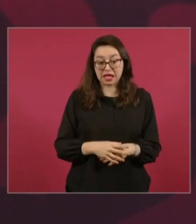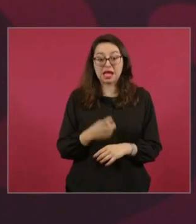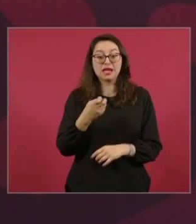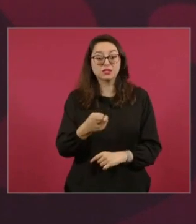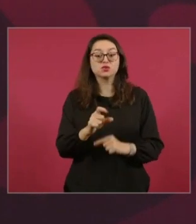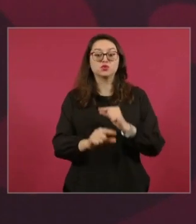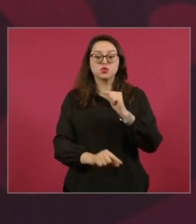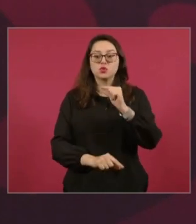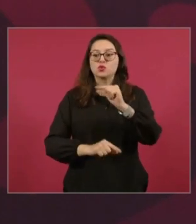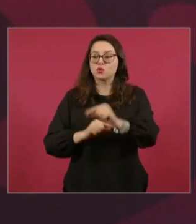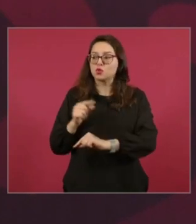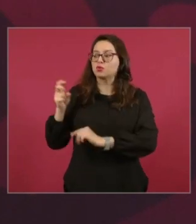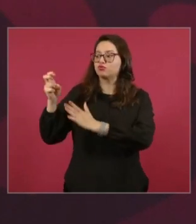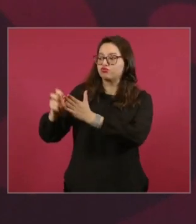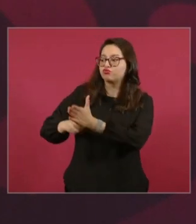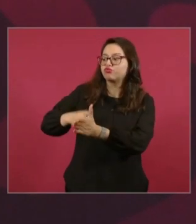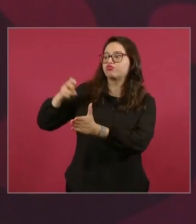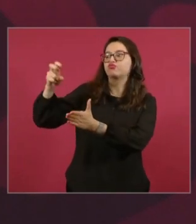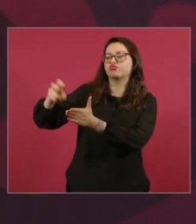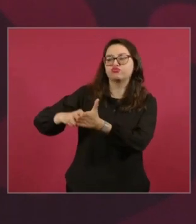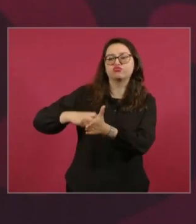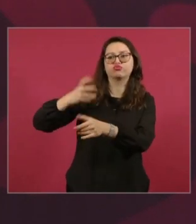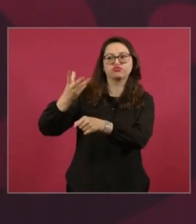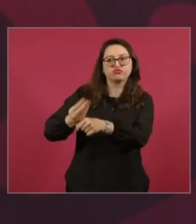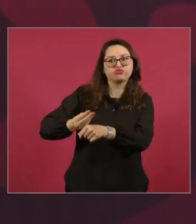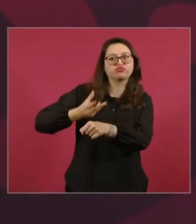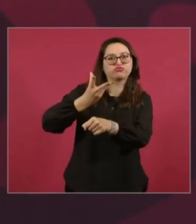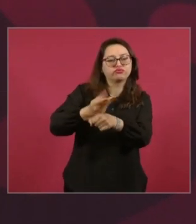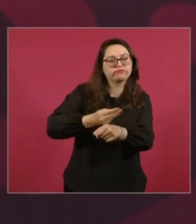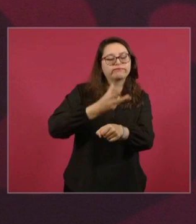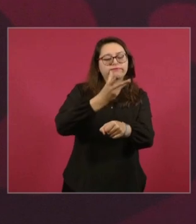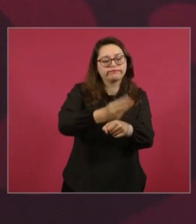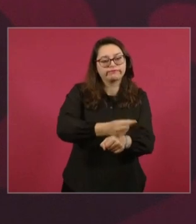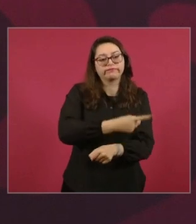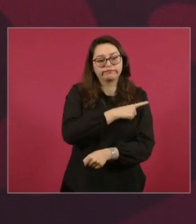viendo poco a poco, ¿no? Pero